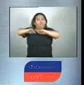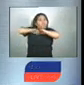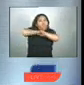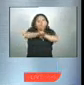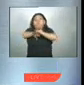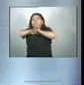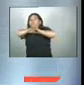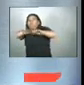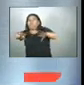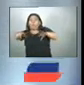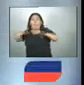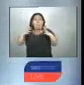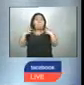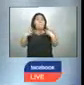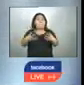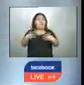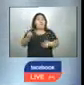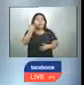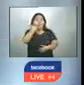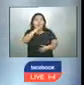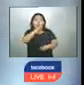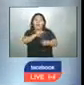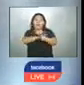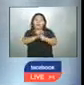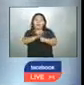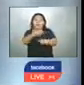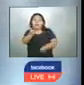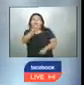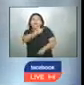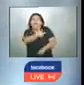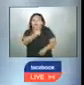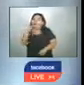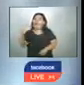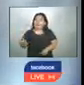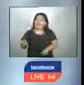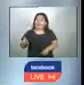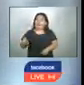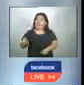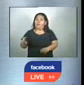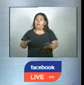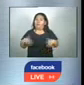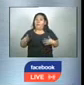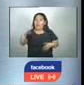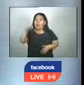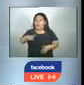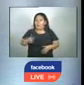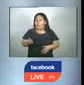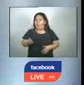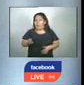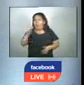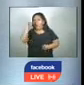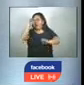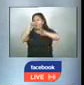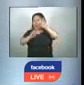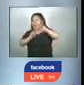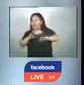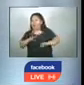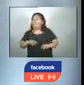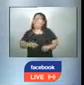exponencialmente incrementados. que termine de vacunarse, porque sí, para este fin de año sí que nos espera